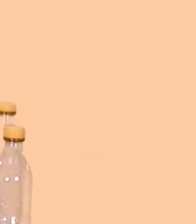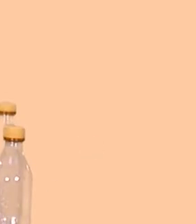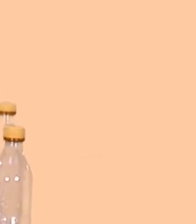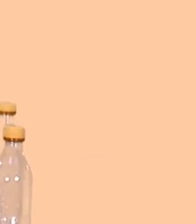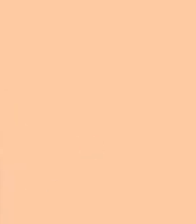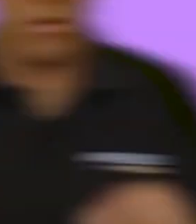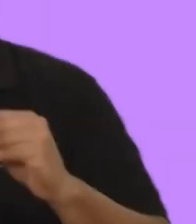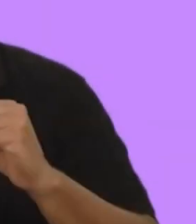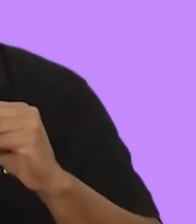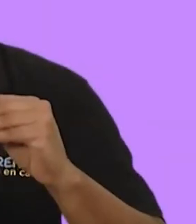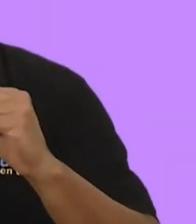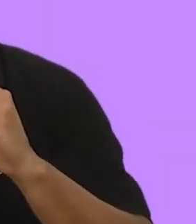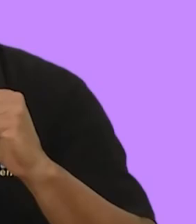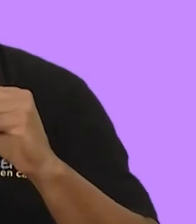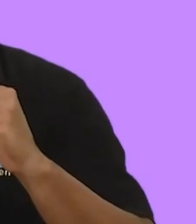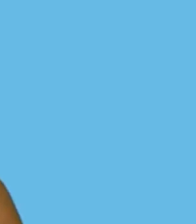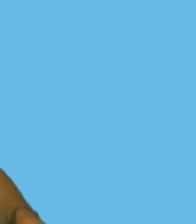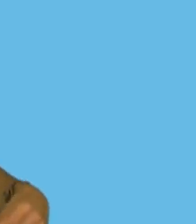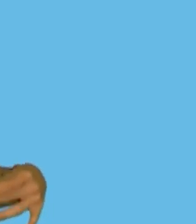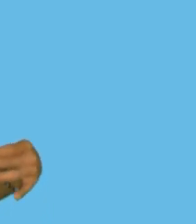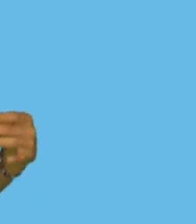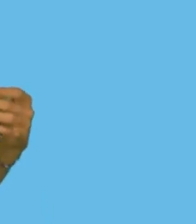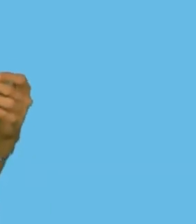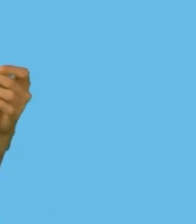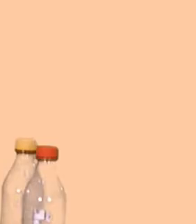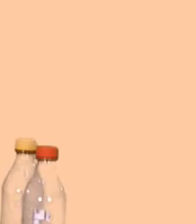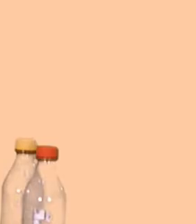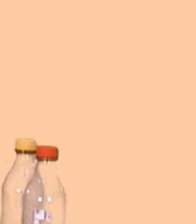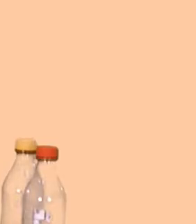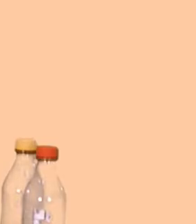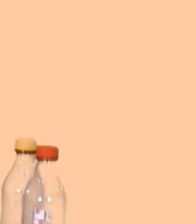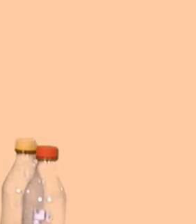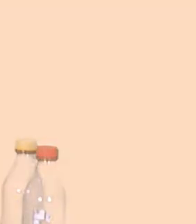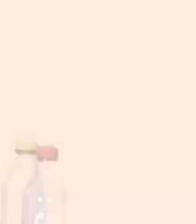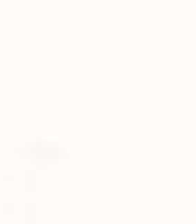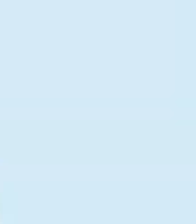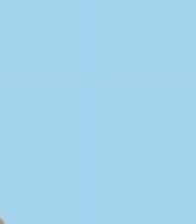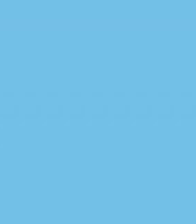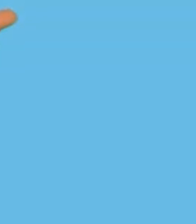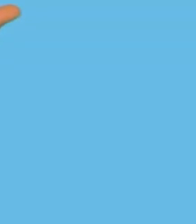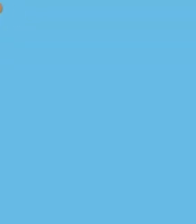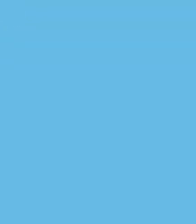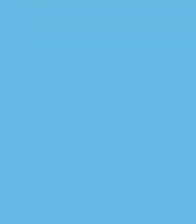lecciones. Vamos a aprender. Vamos a